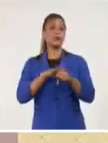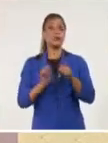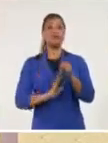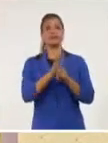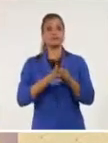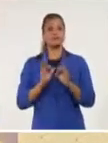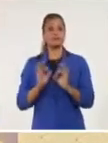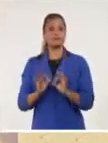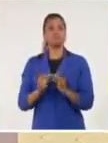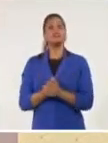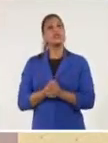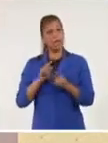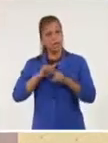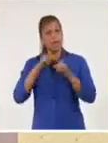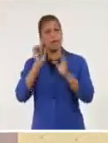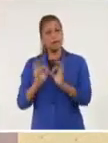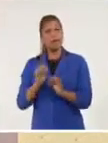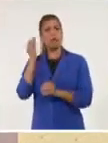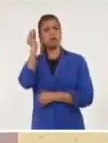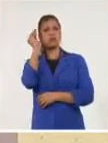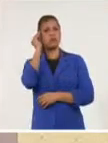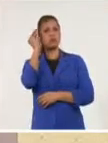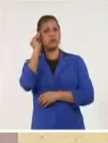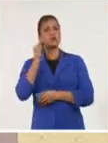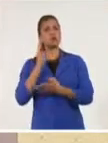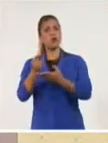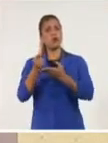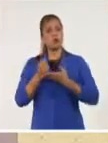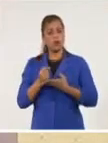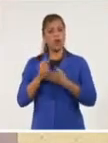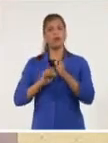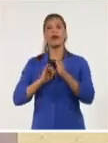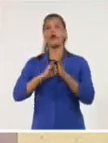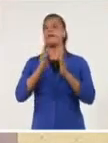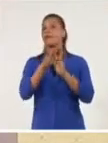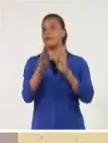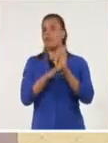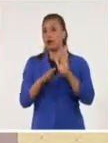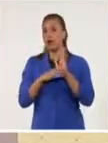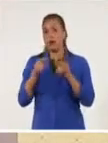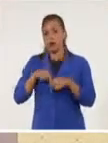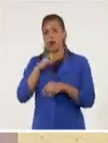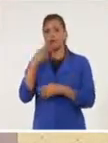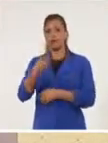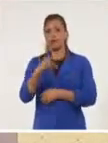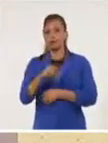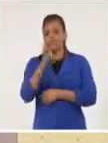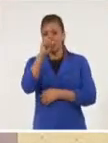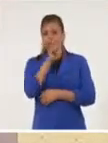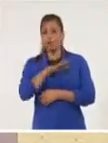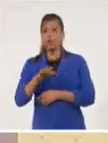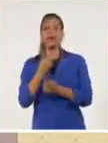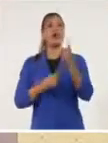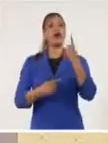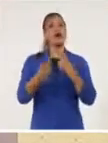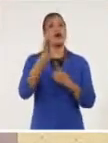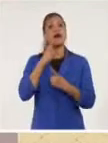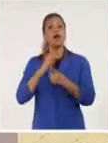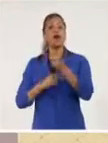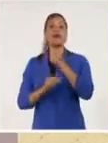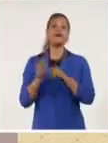y todo lo que hemos aprendido en el programa pues lo hemos podido desarrollar en nuestros niños y así a pesar de que hemos tenido un